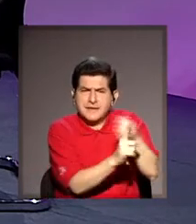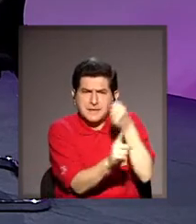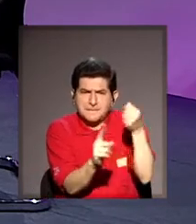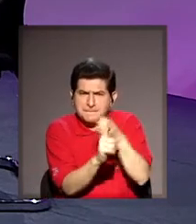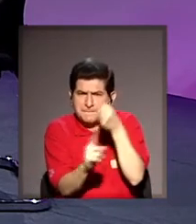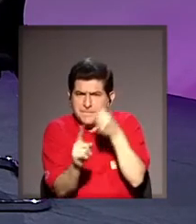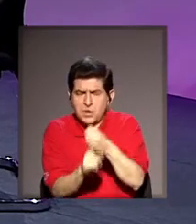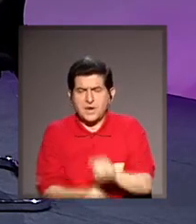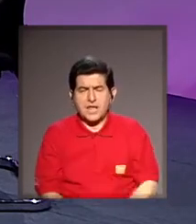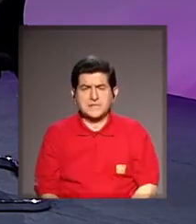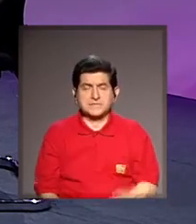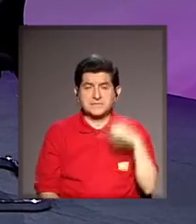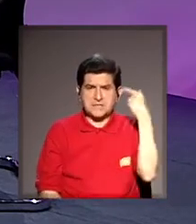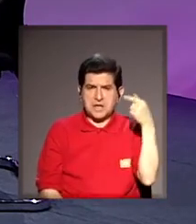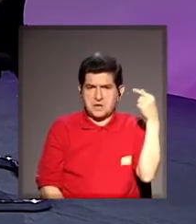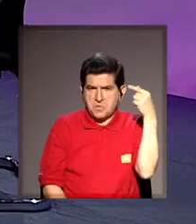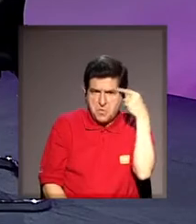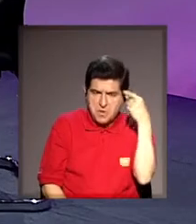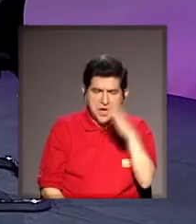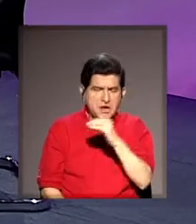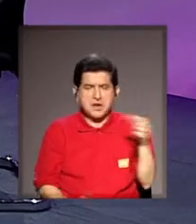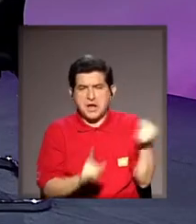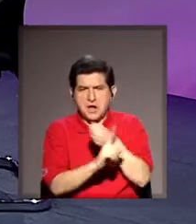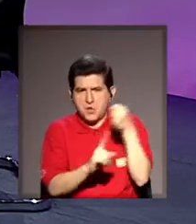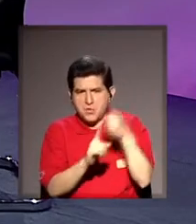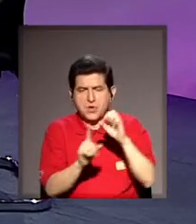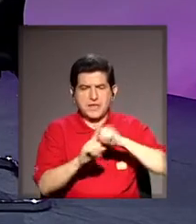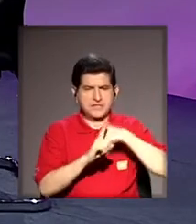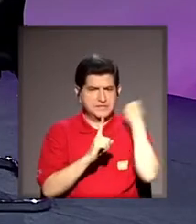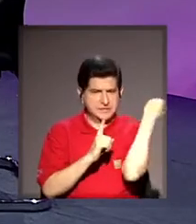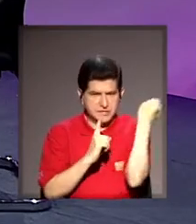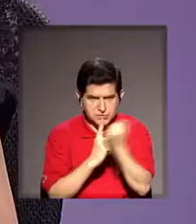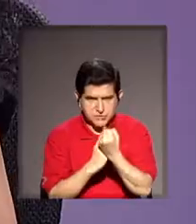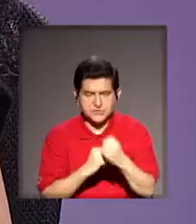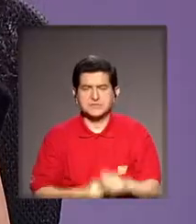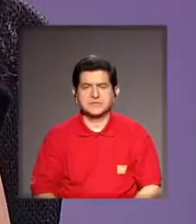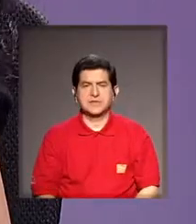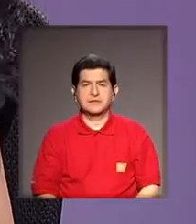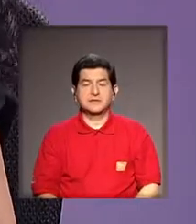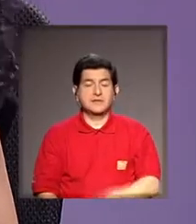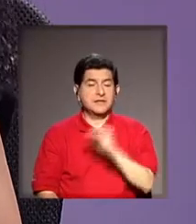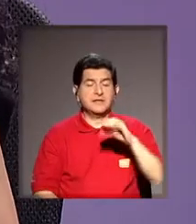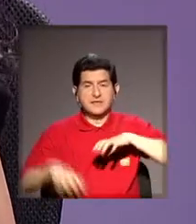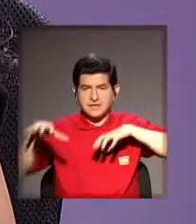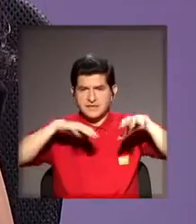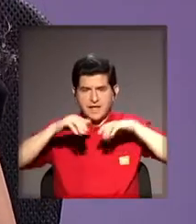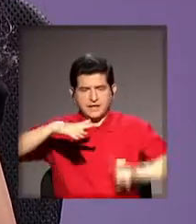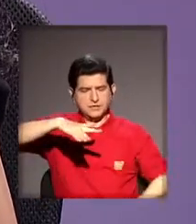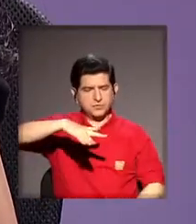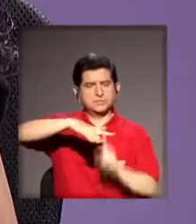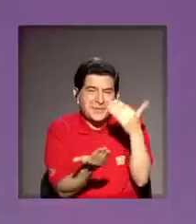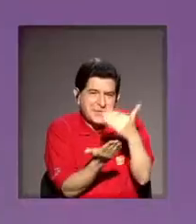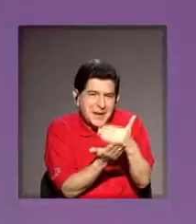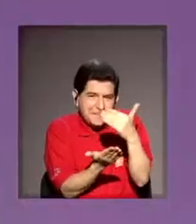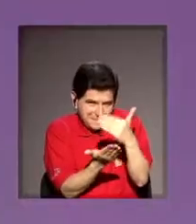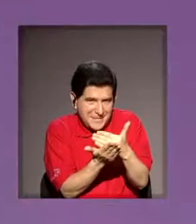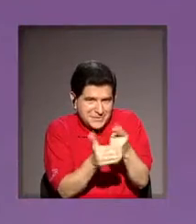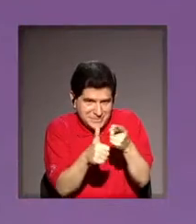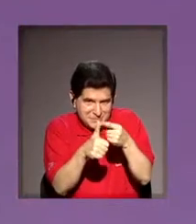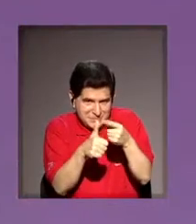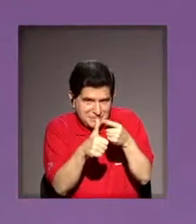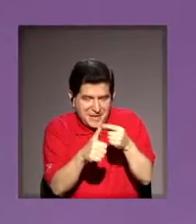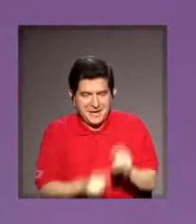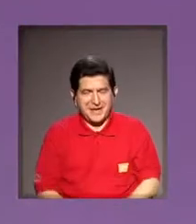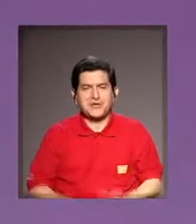recibida por el estado a la violencia recibida por la sociedad verdad y además es un acto de visibilización tenemos que ir a un corte